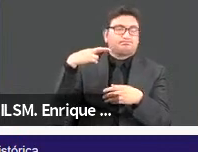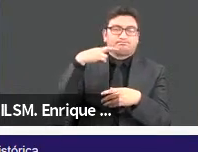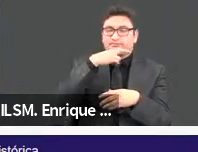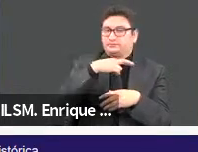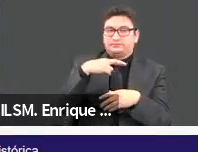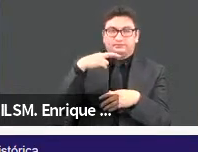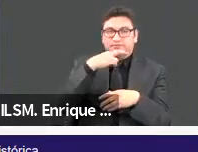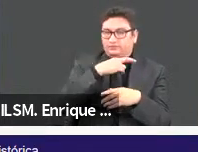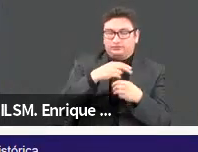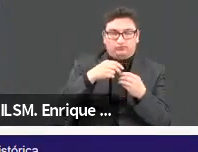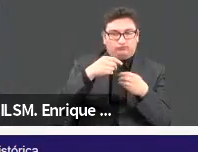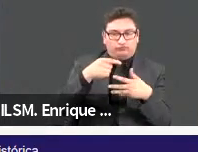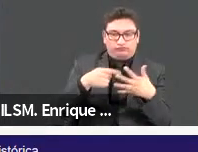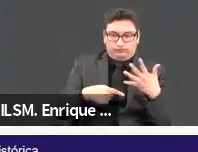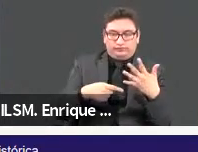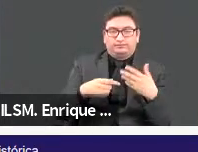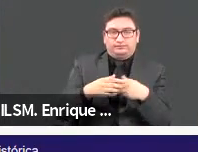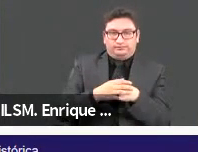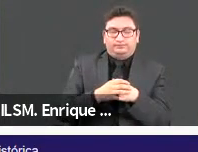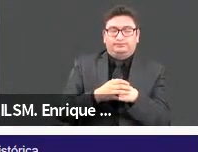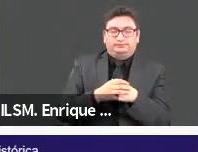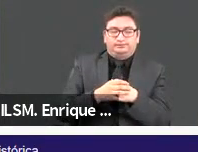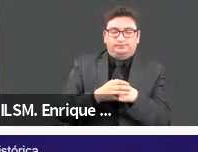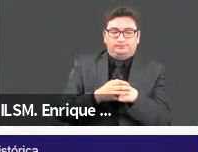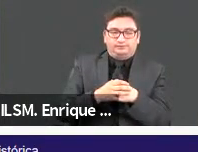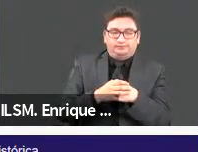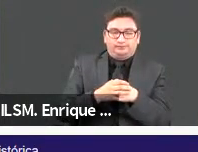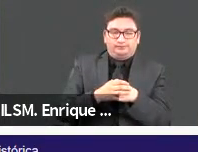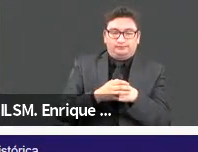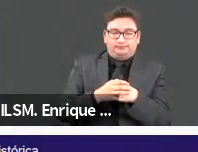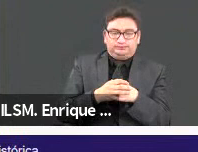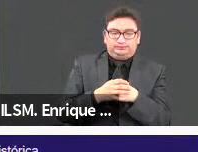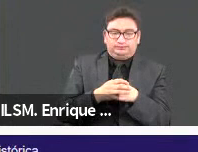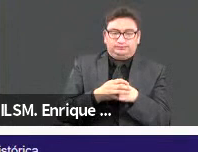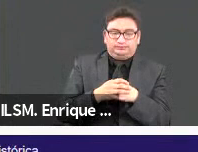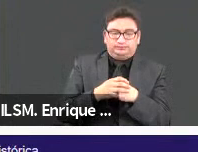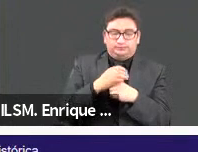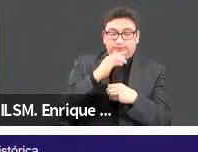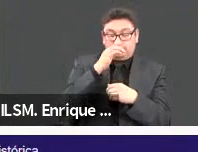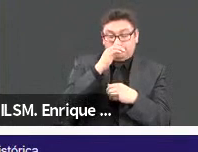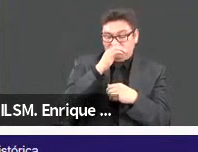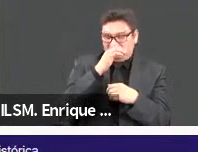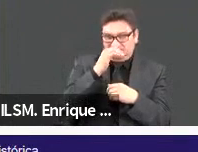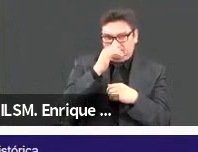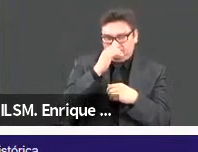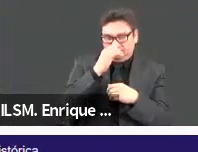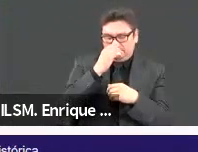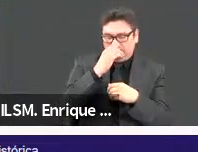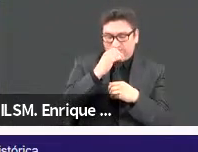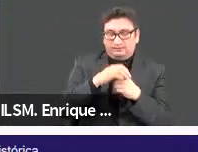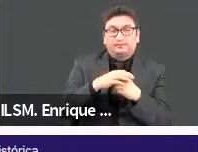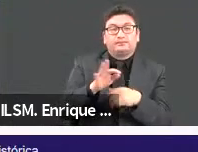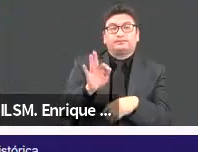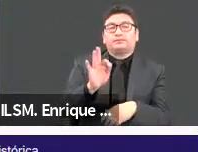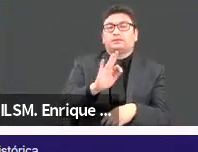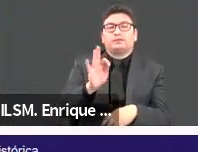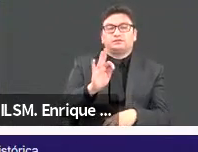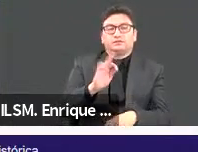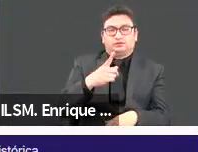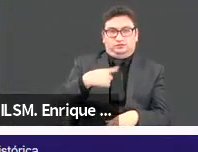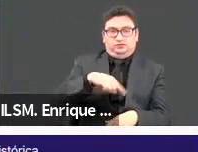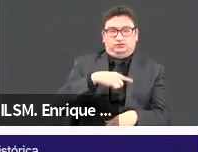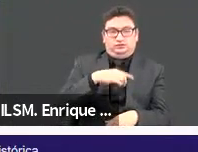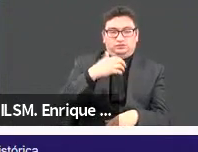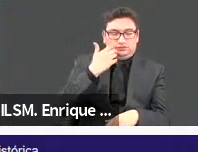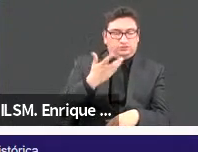en nuestra búsqueda. Ahora, si nosotros, por ejemplo, quisiéramos buscar,